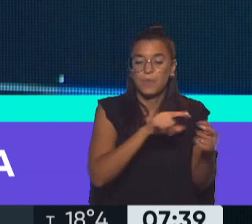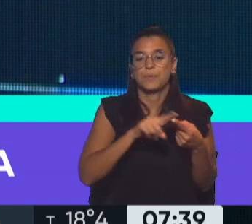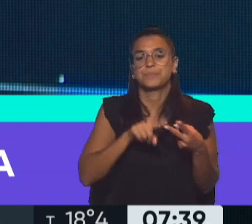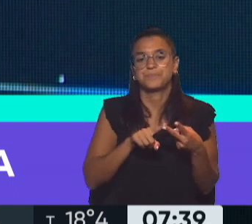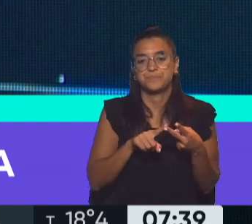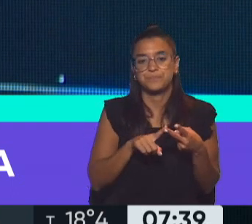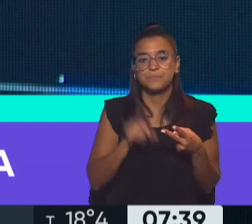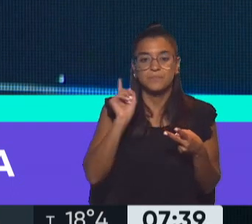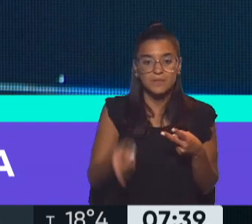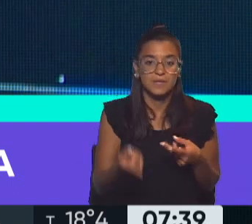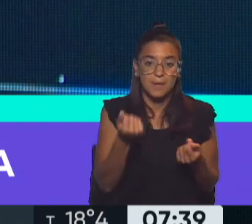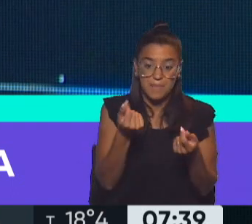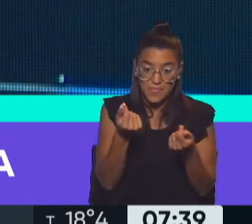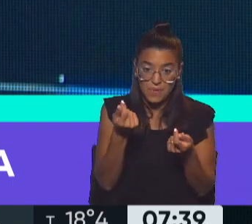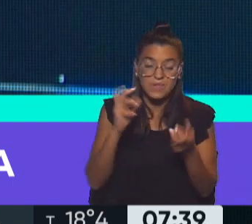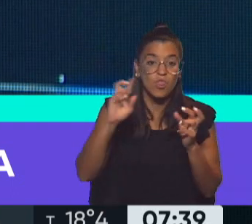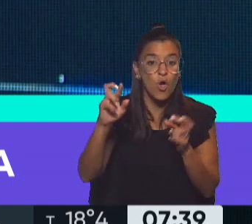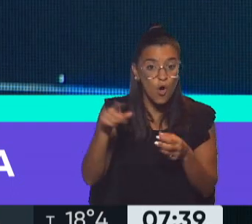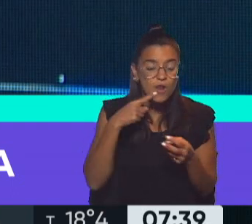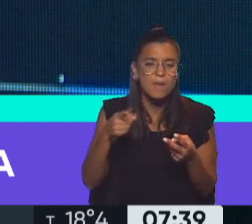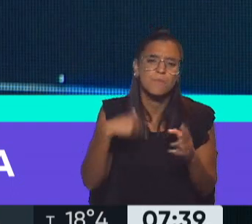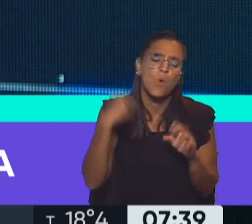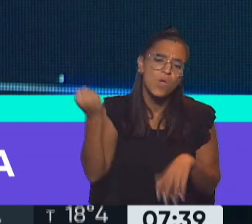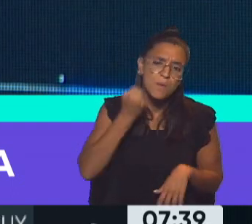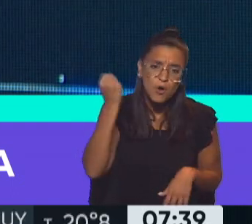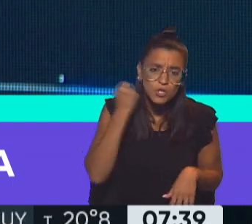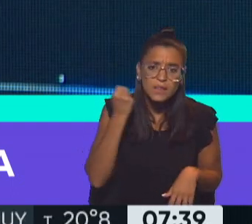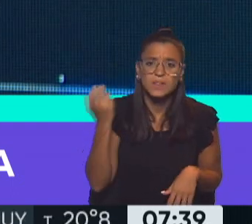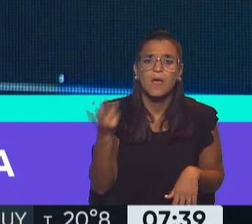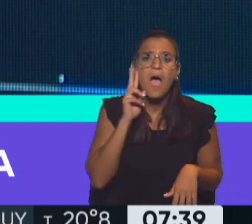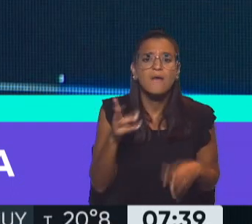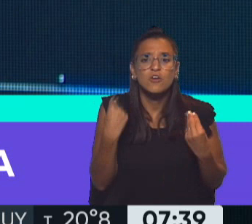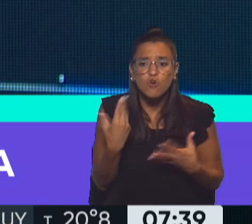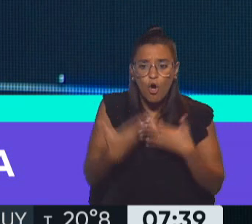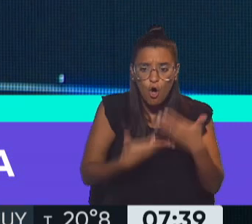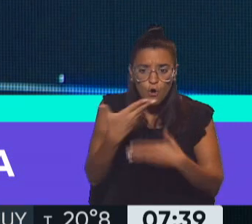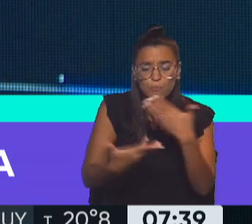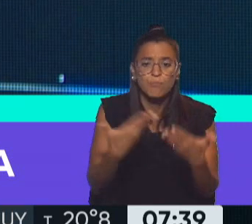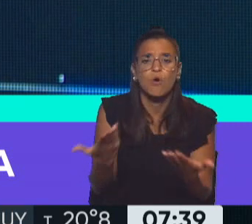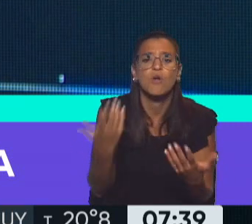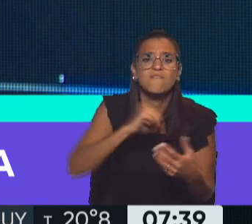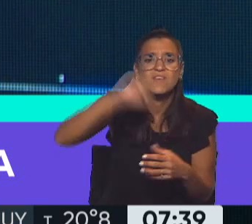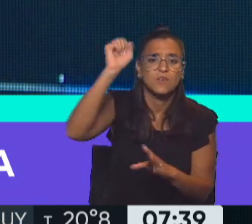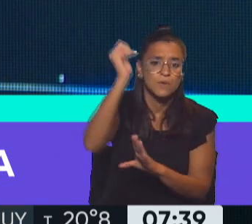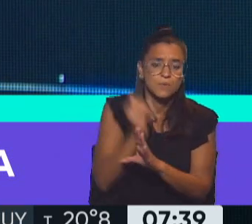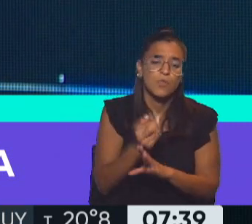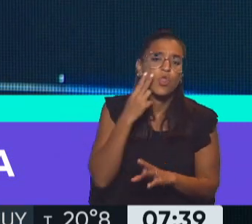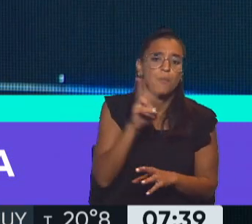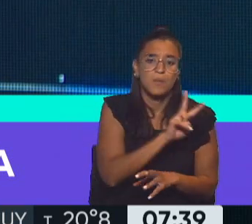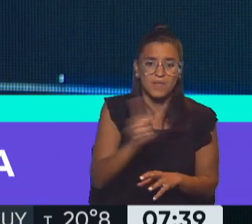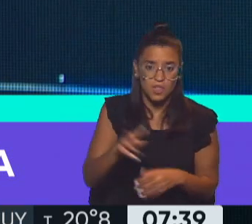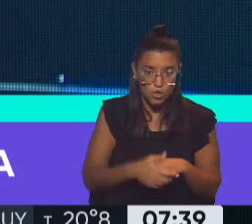la oferta de divisas, va a ser muy importante para ver cómo se puede reducir la inflación en